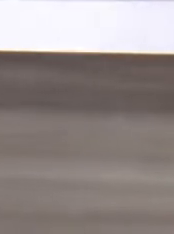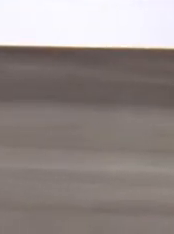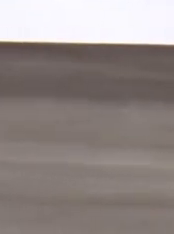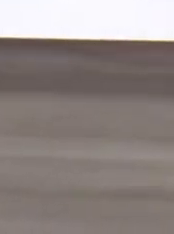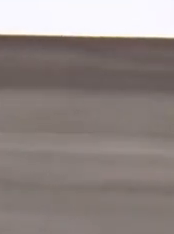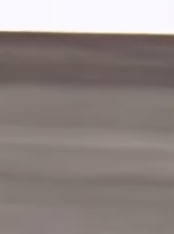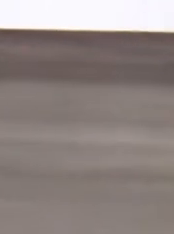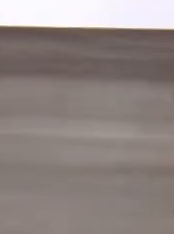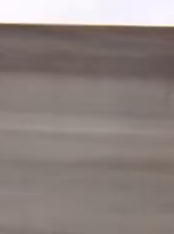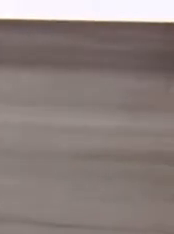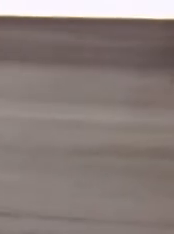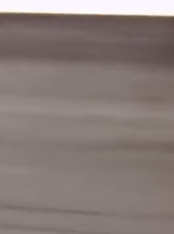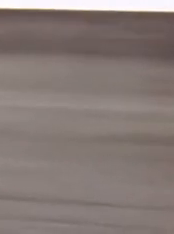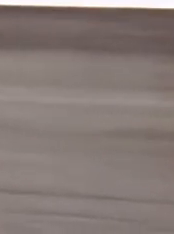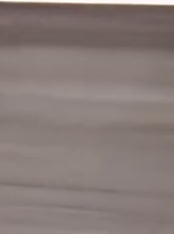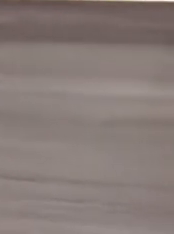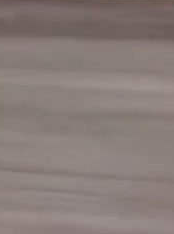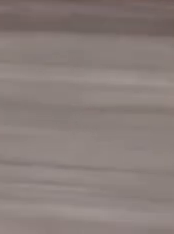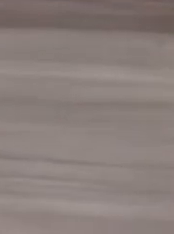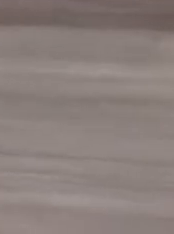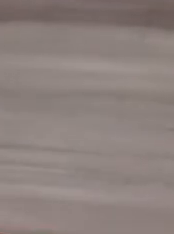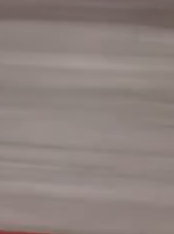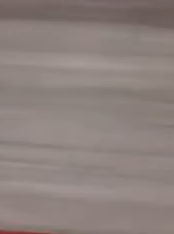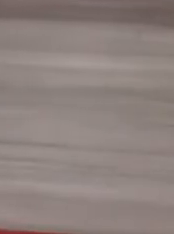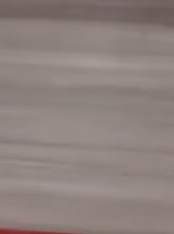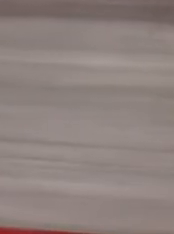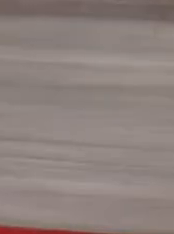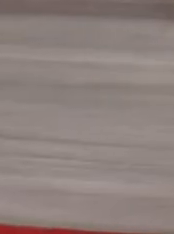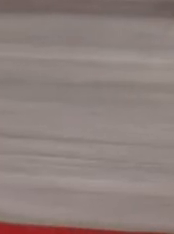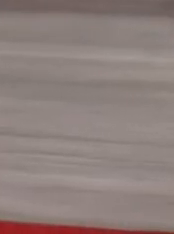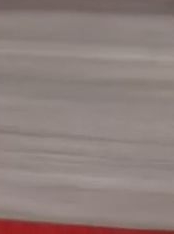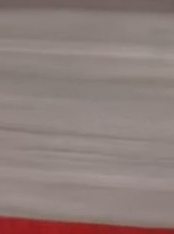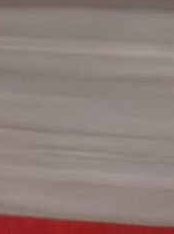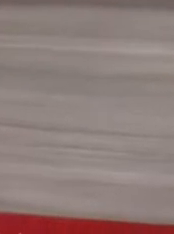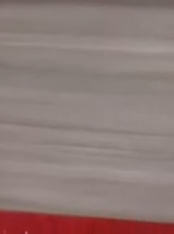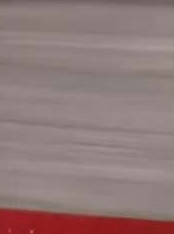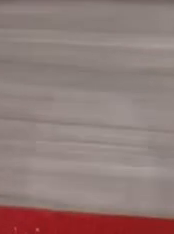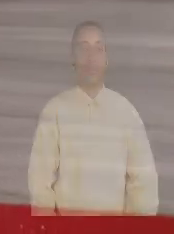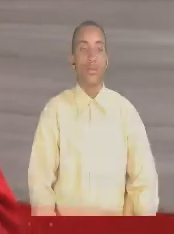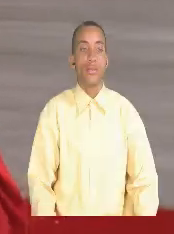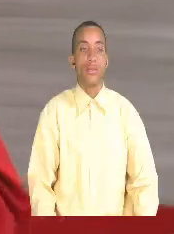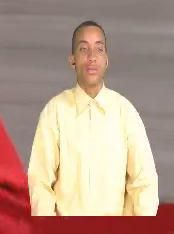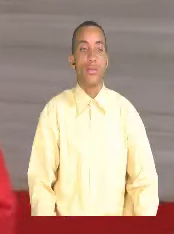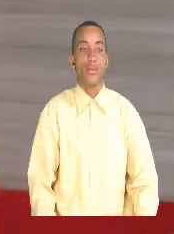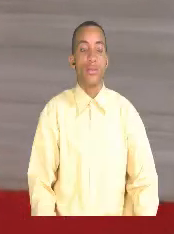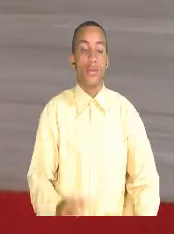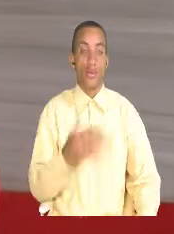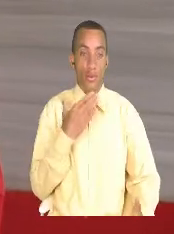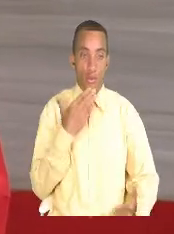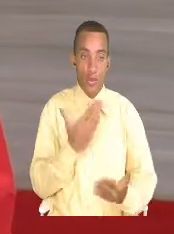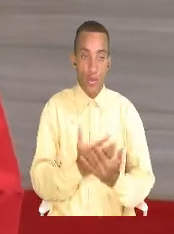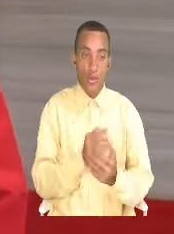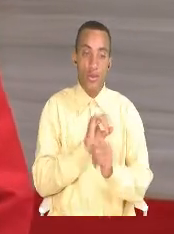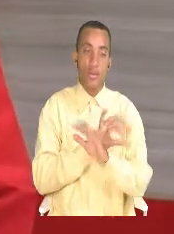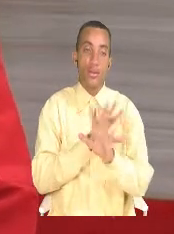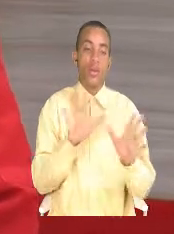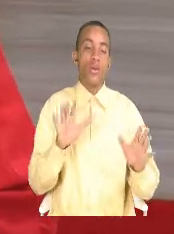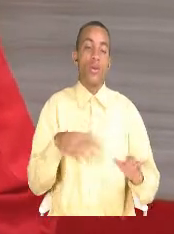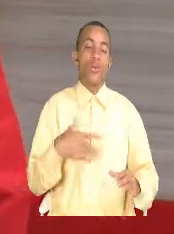Hola, buenos días, gente linda de Barranca. Feliz, feliz como siempre de estar acá con ustedes nuevamente todos los días a las 10:30 de la